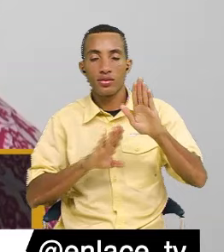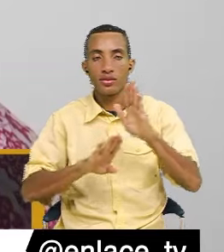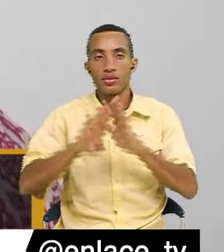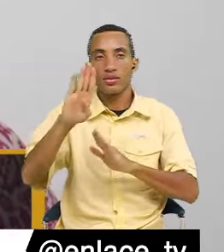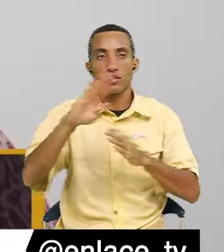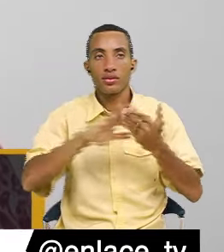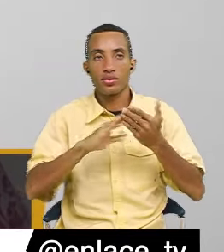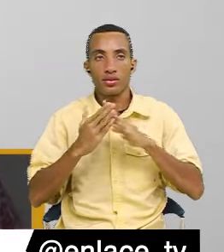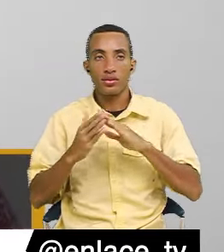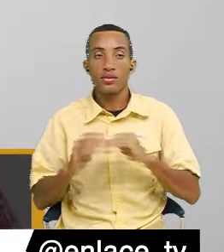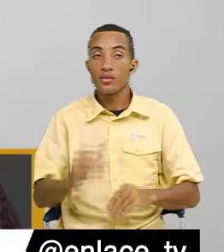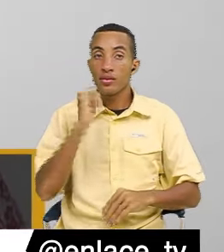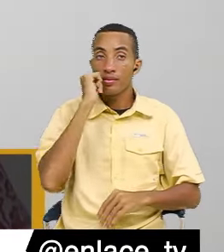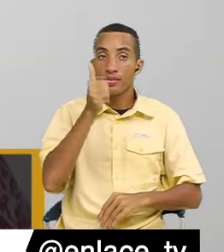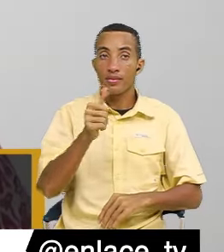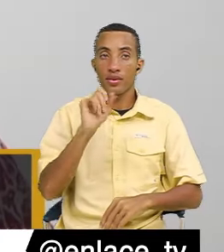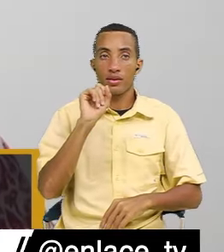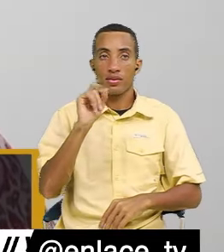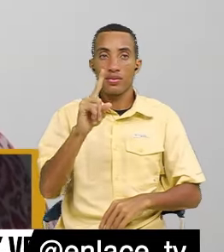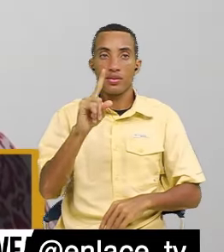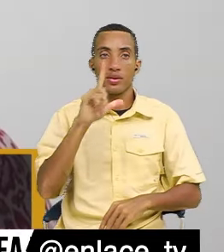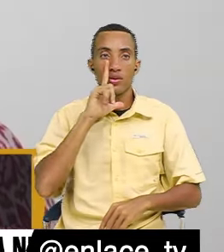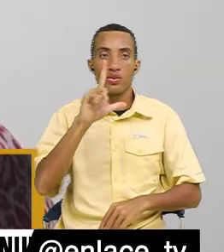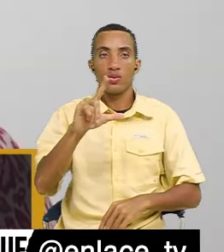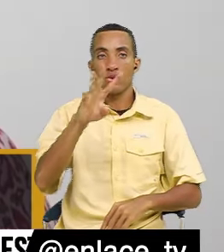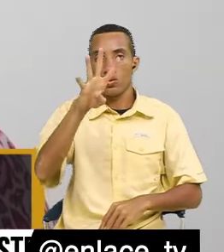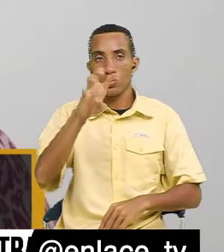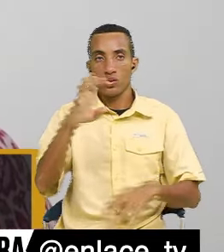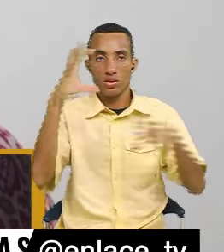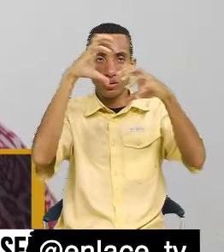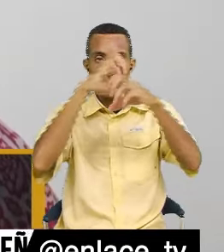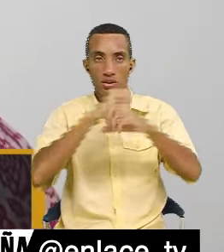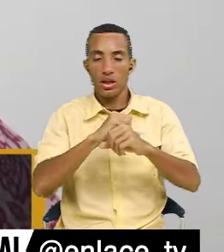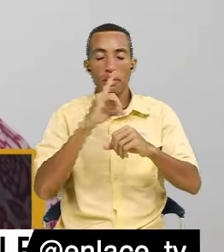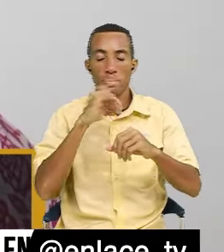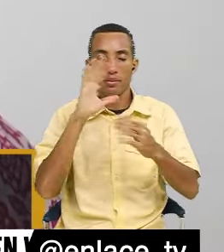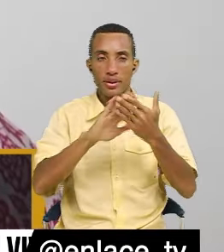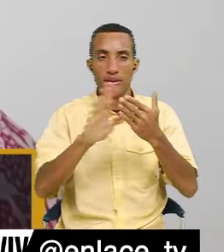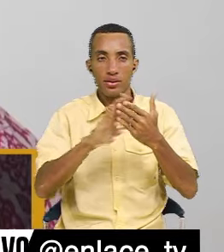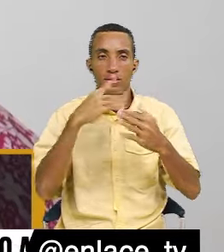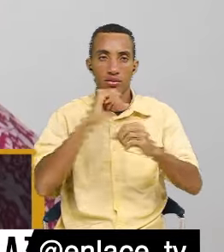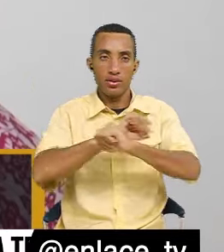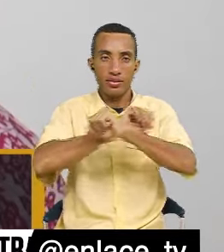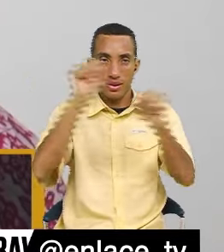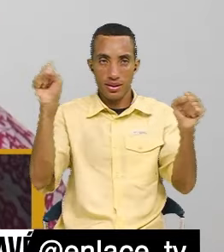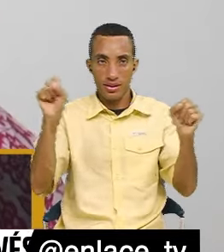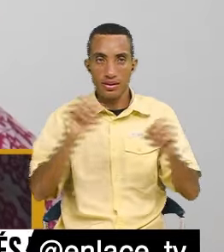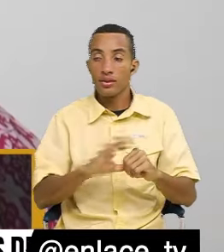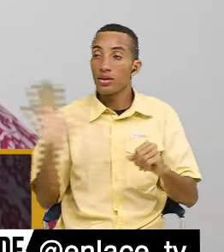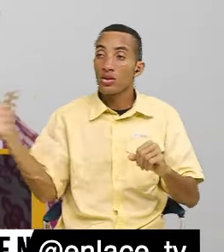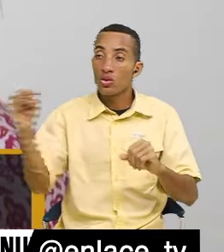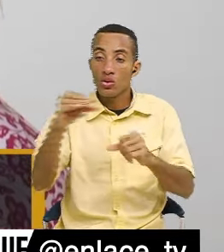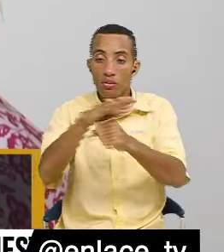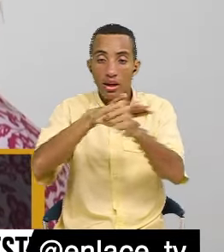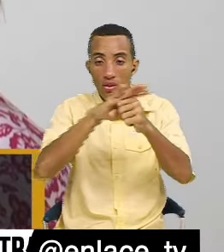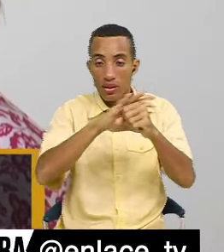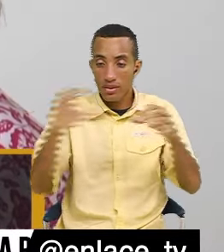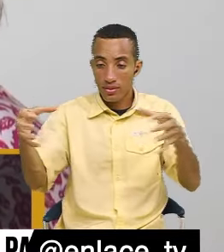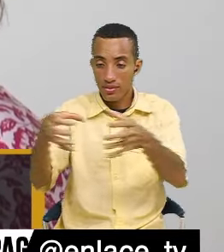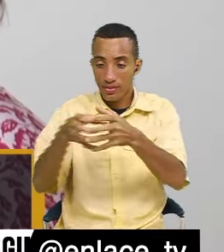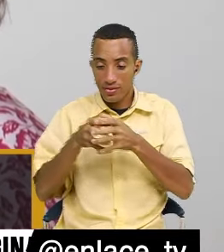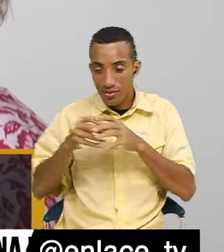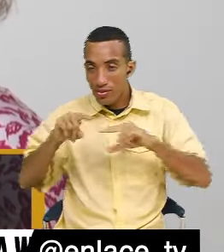mañana, 1 de julio, 9 de la mañana, Coliseo Luis F. Castellanos, la posesión de las juntas de acción comunal, sus